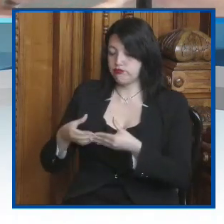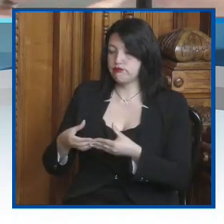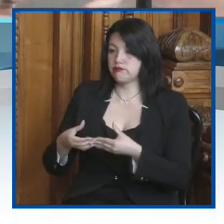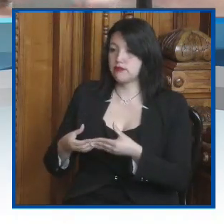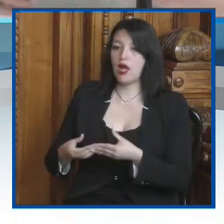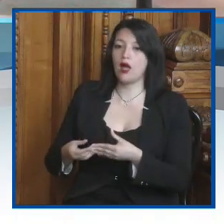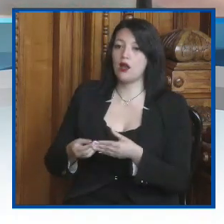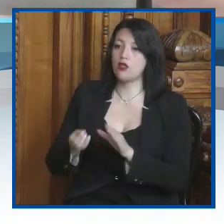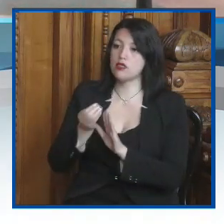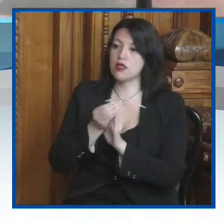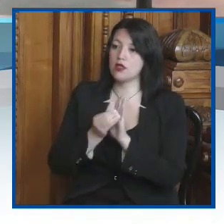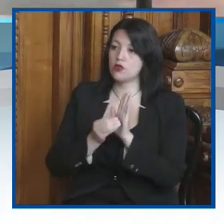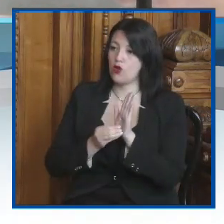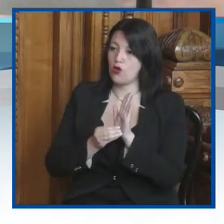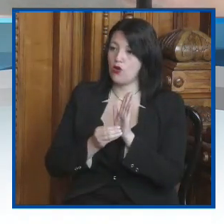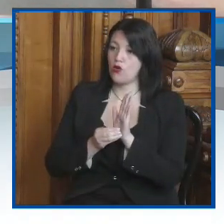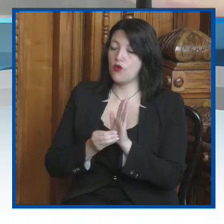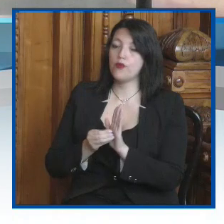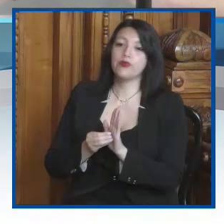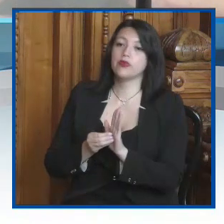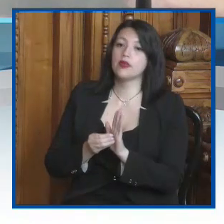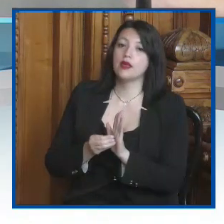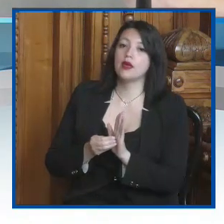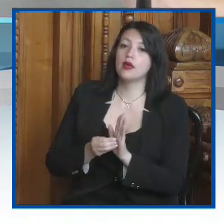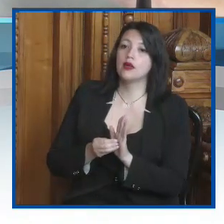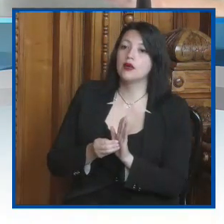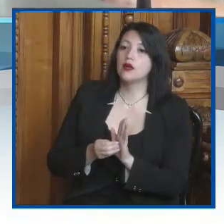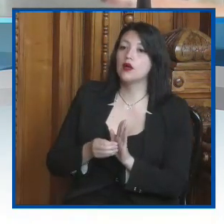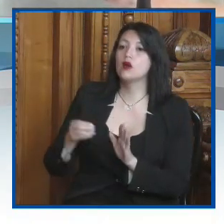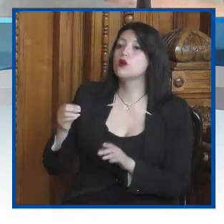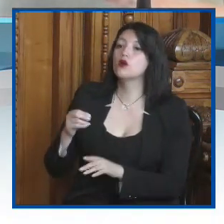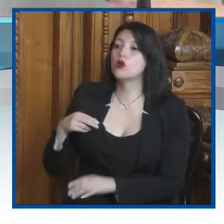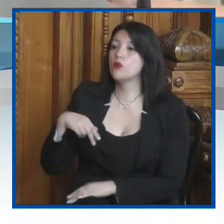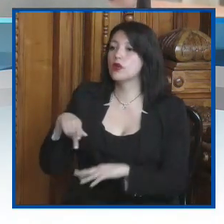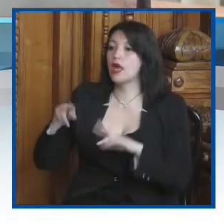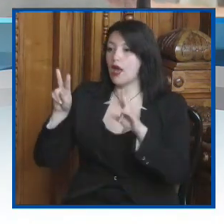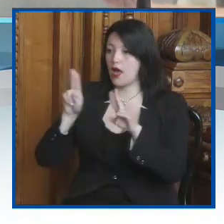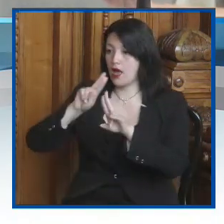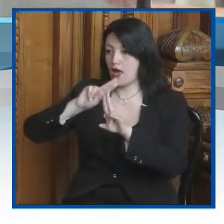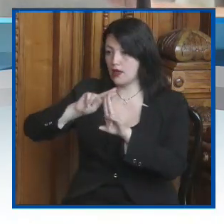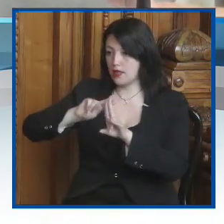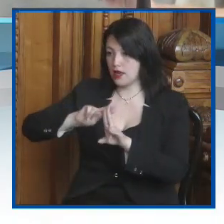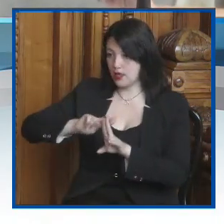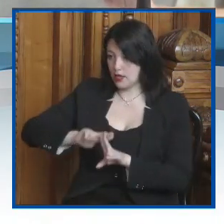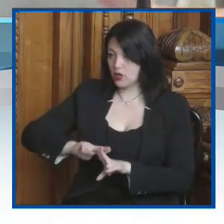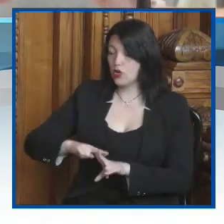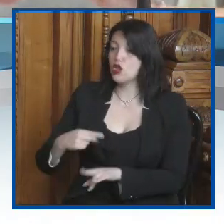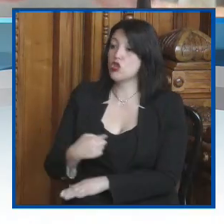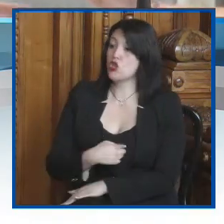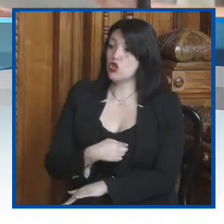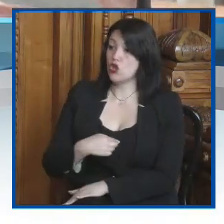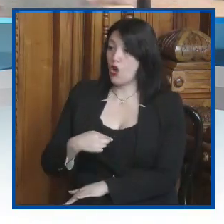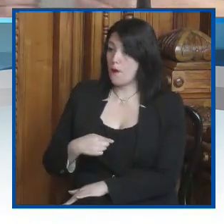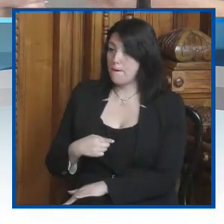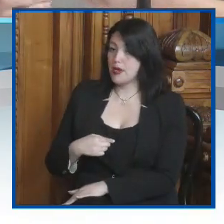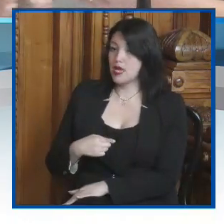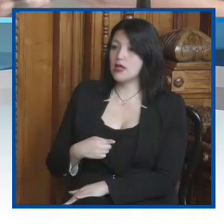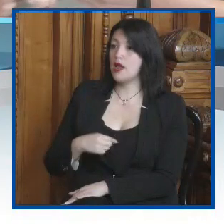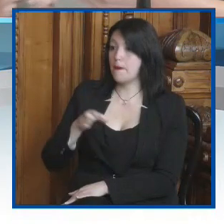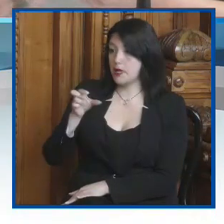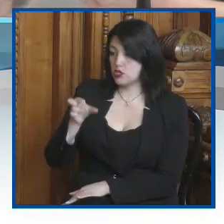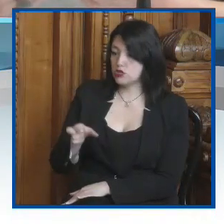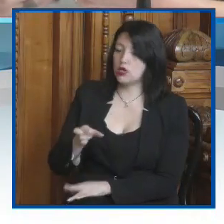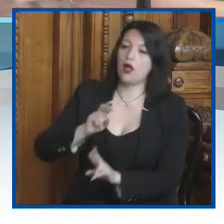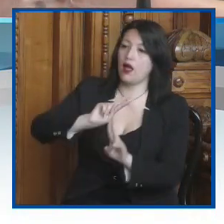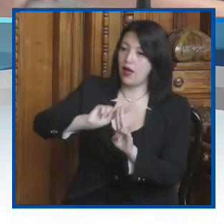datos, lo que hacemos es anonimizar, es decir, ponemos asteriscos en los datos personales de las personas para que, más